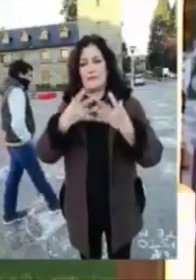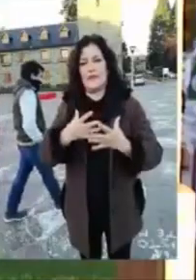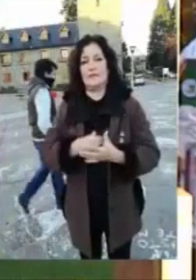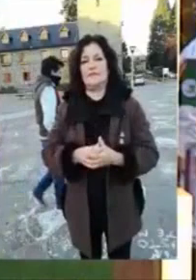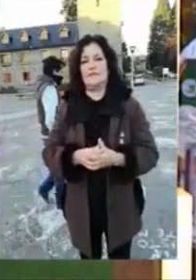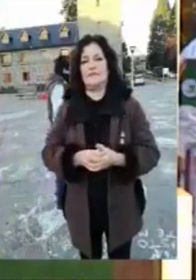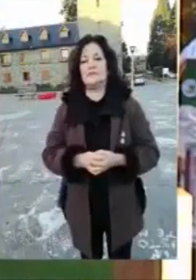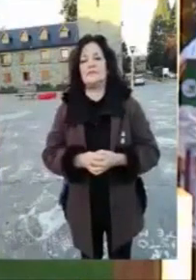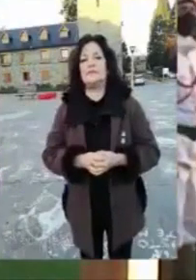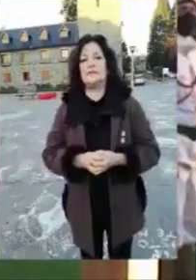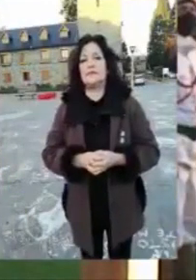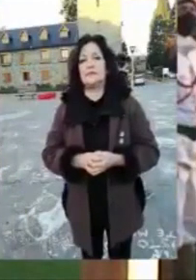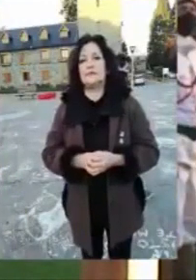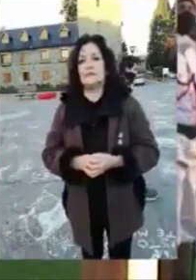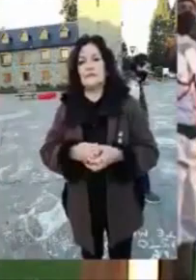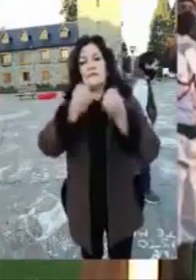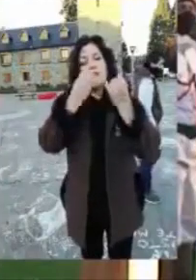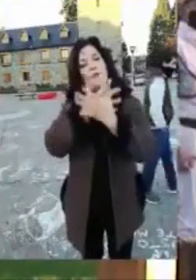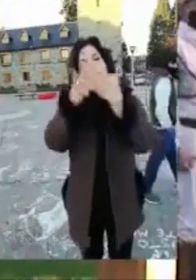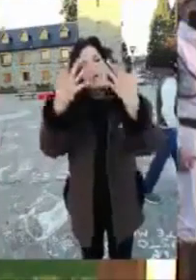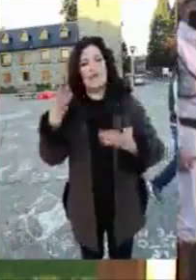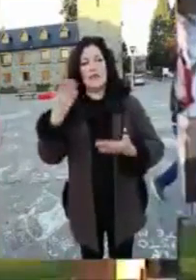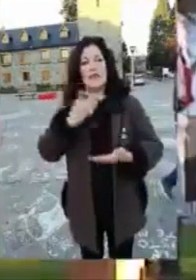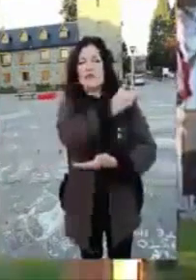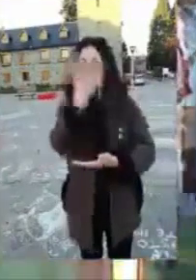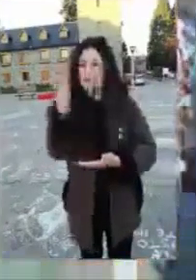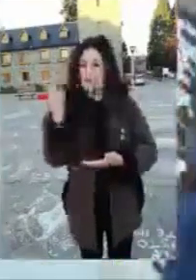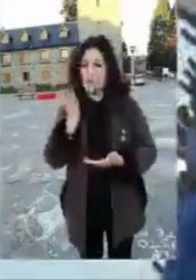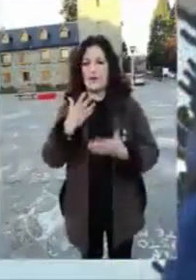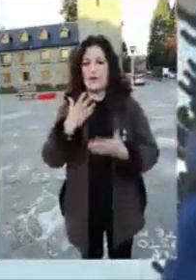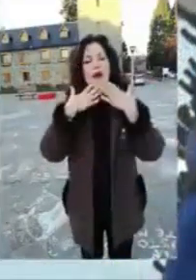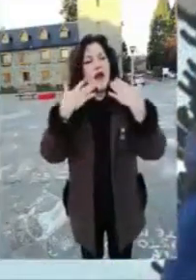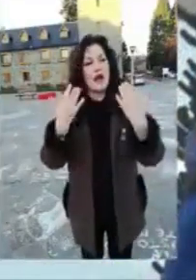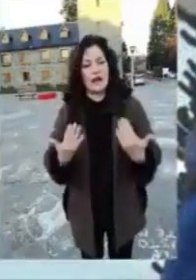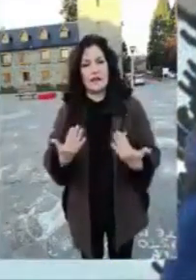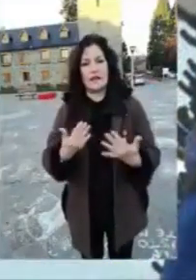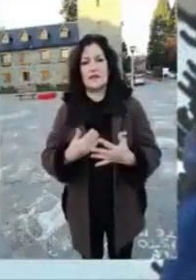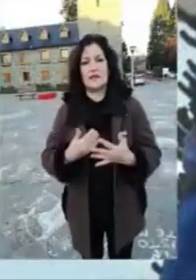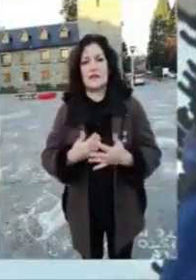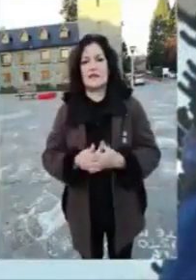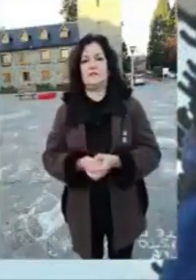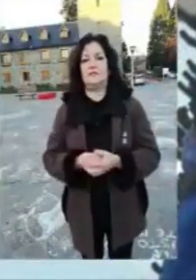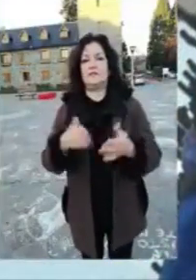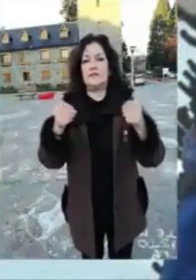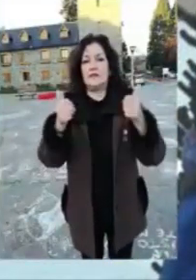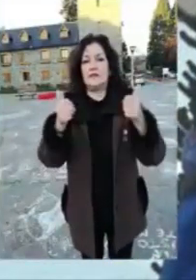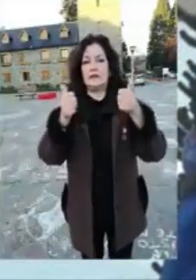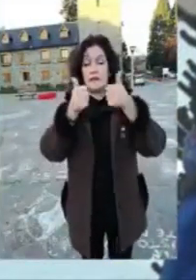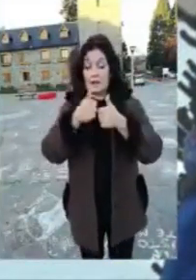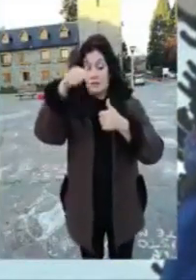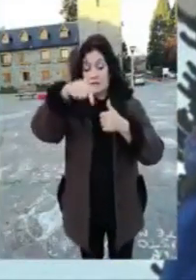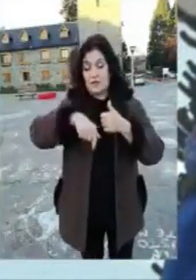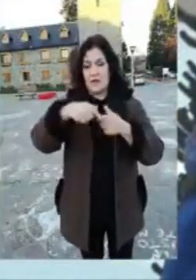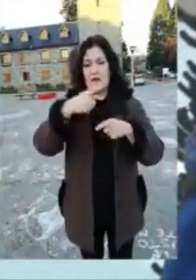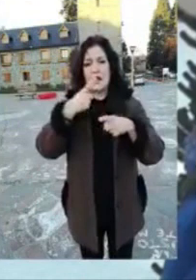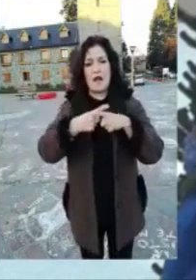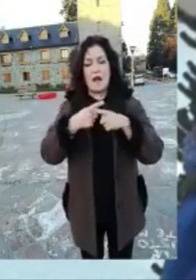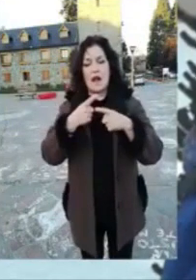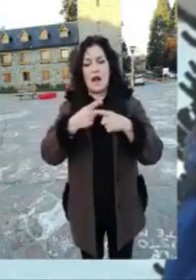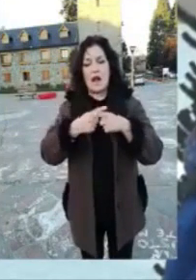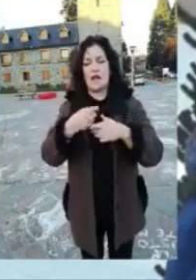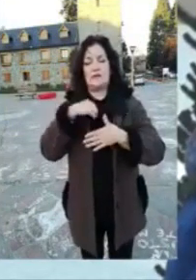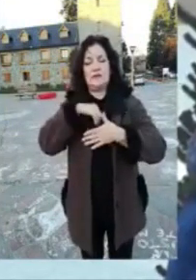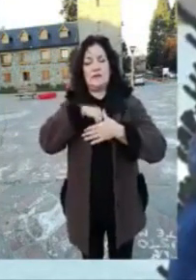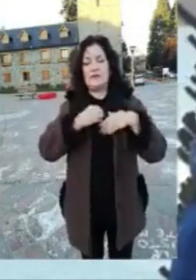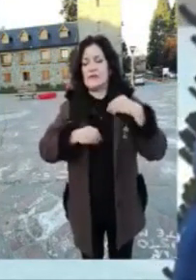bien muy buenos días a todos les agradezco que nos acompañen en este momento que es muy profundo